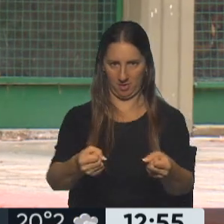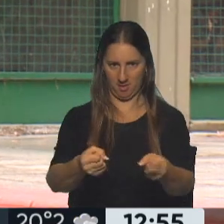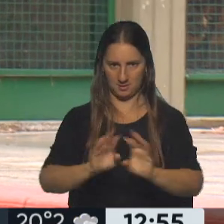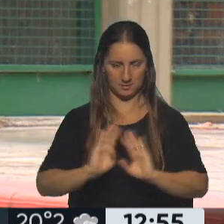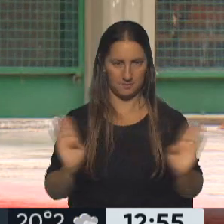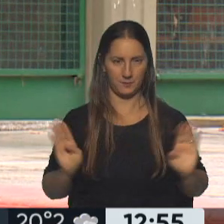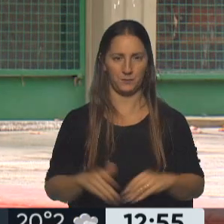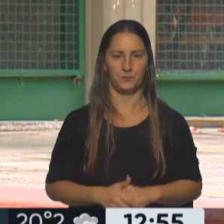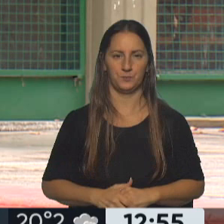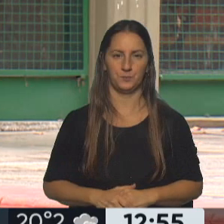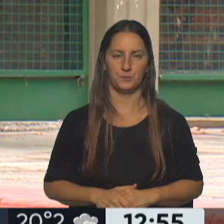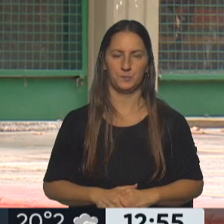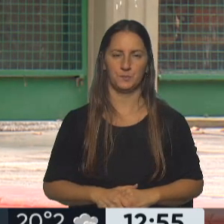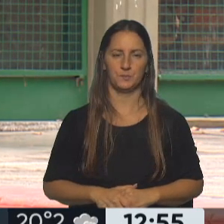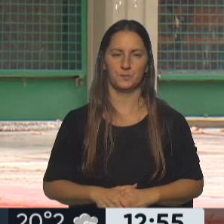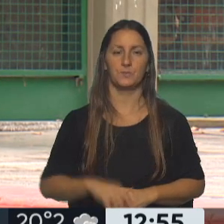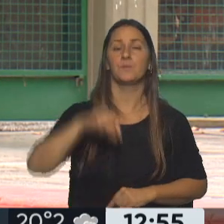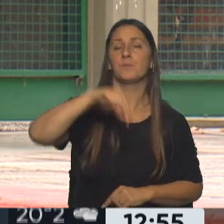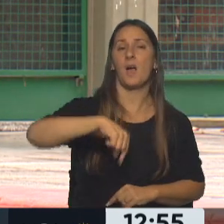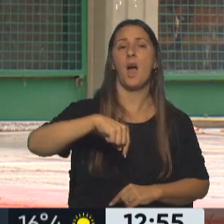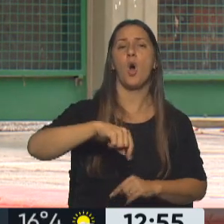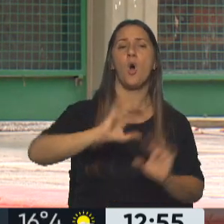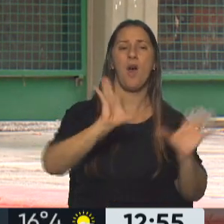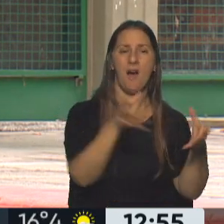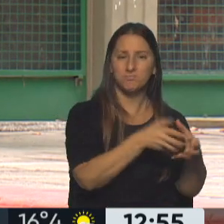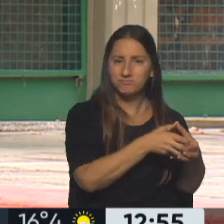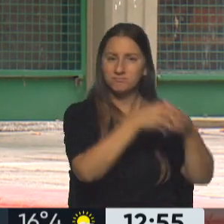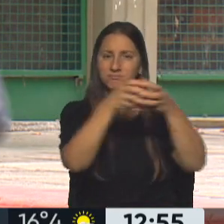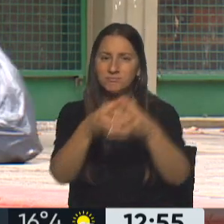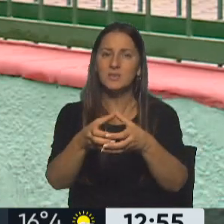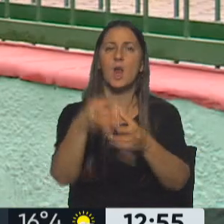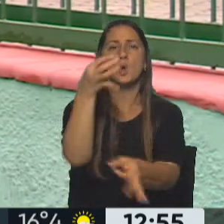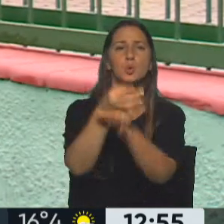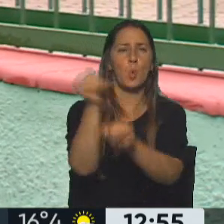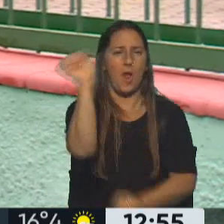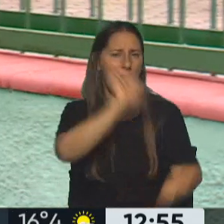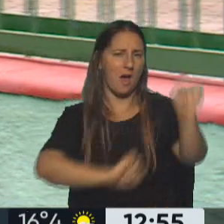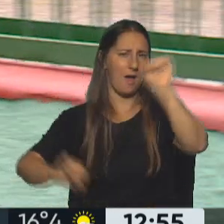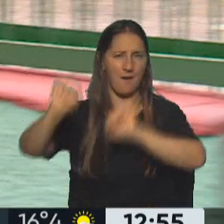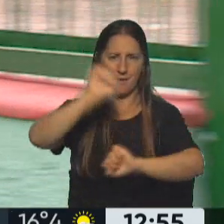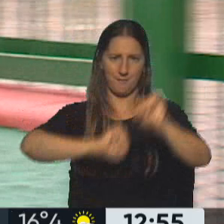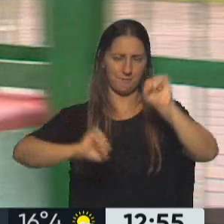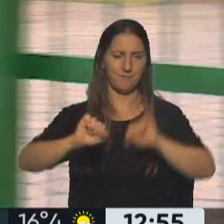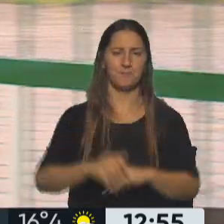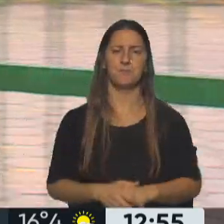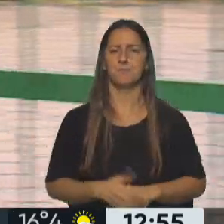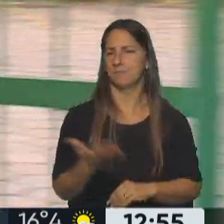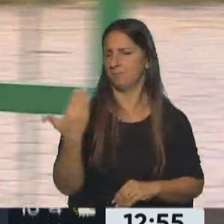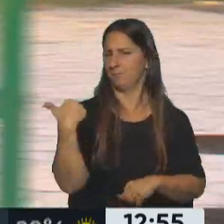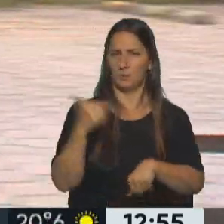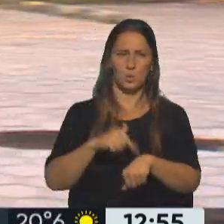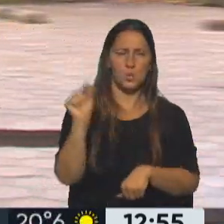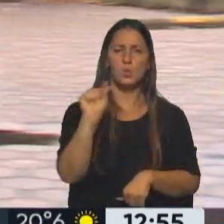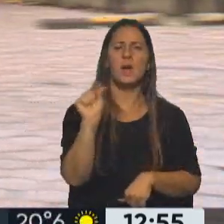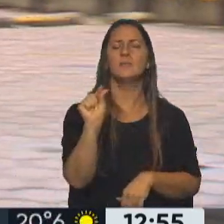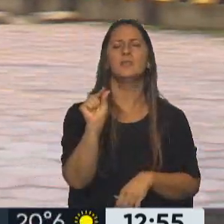y se envió una Cuadrilla para que limpie las instalaciones del establecimiento hace unos minutos nada